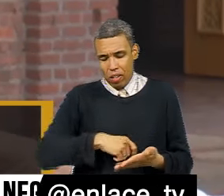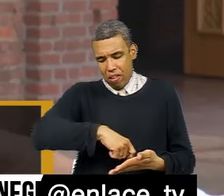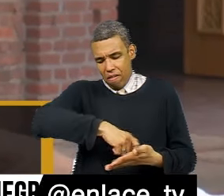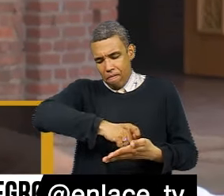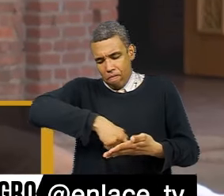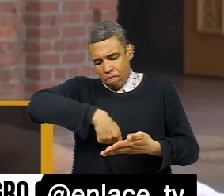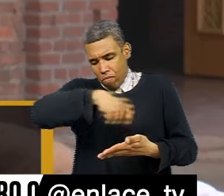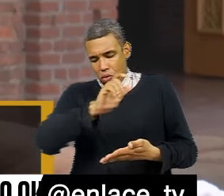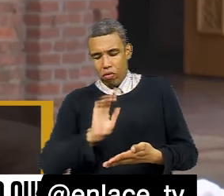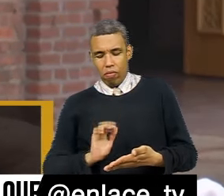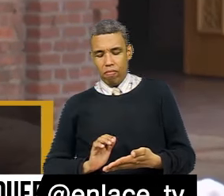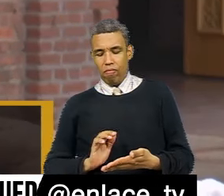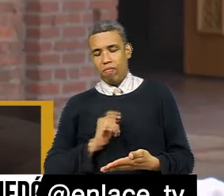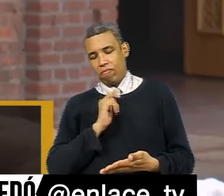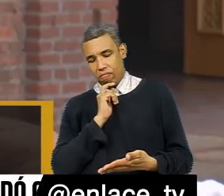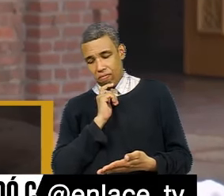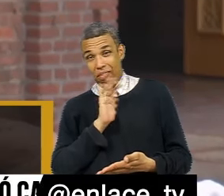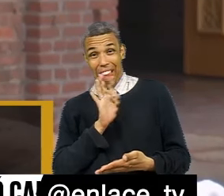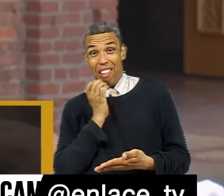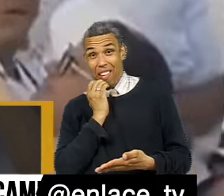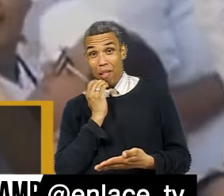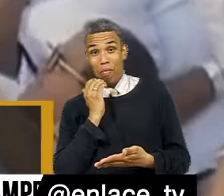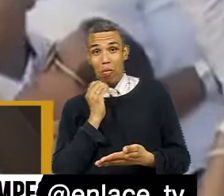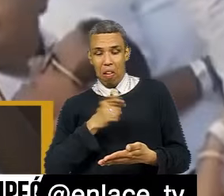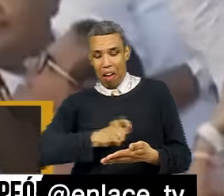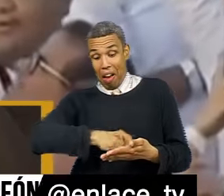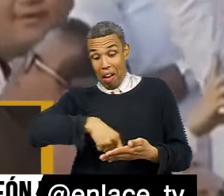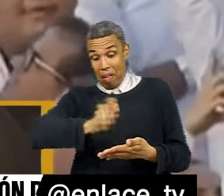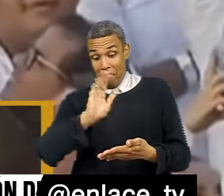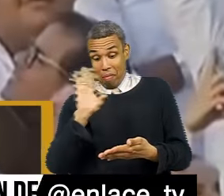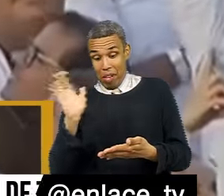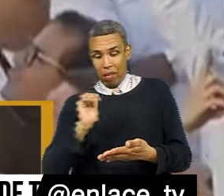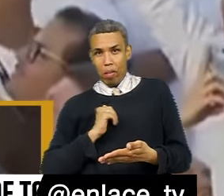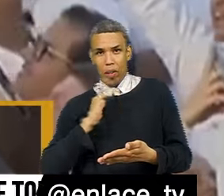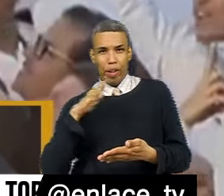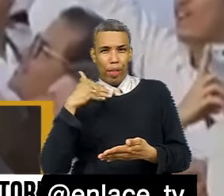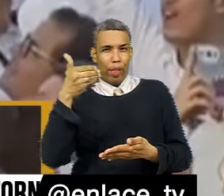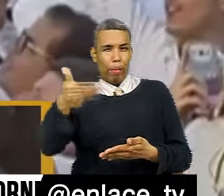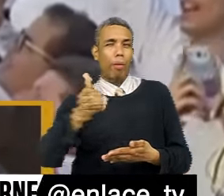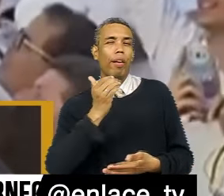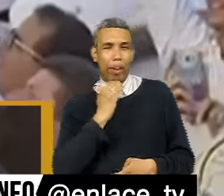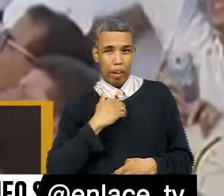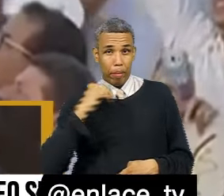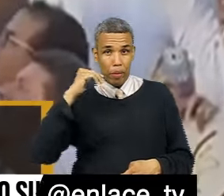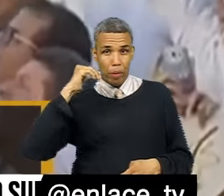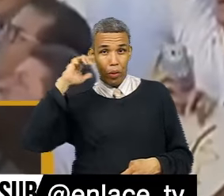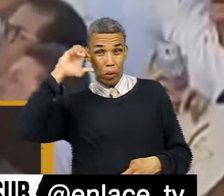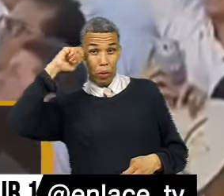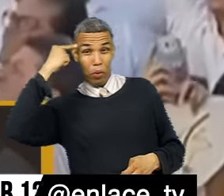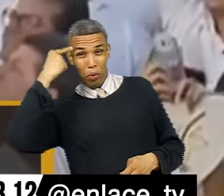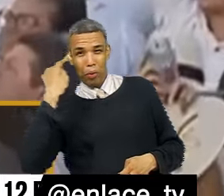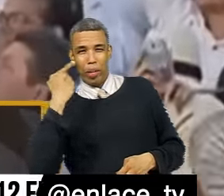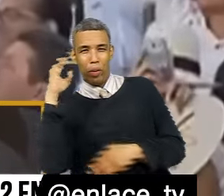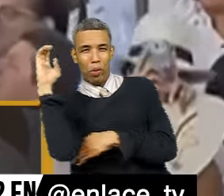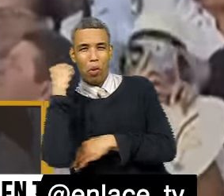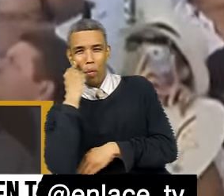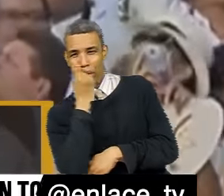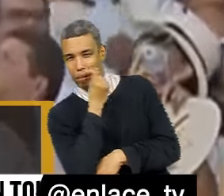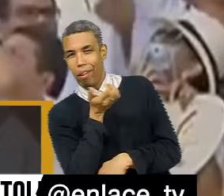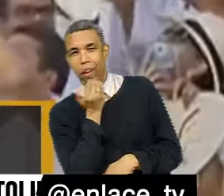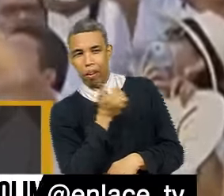si es un posconflicto donde se empiecen a ponerle conejo a los acuerdos pactados, es un posconflicto traumático. Entonces